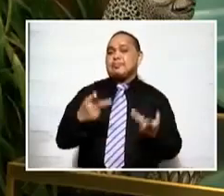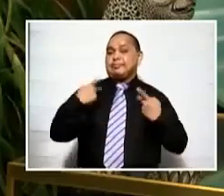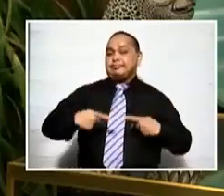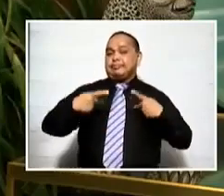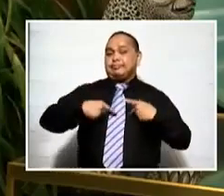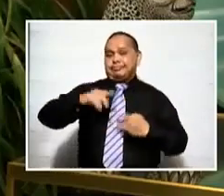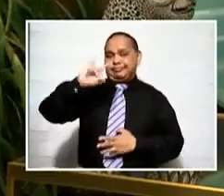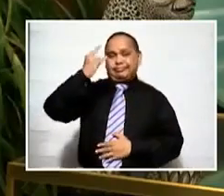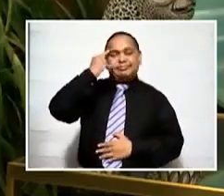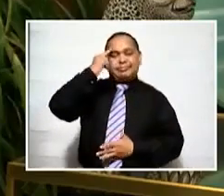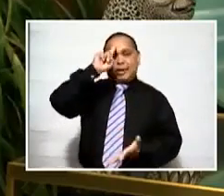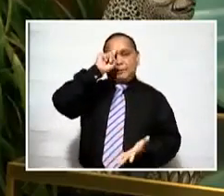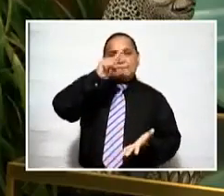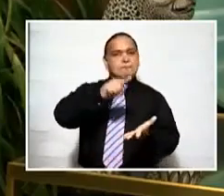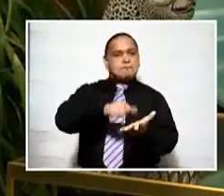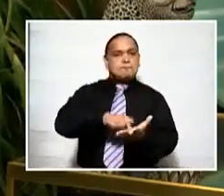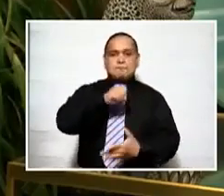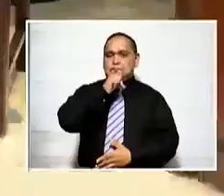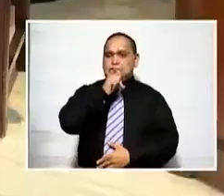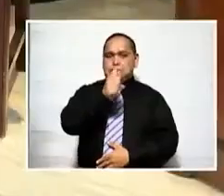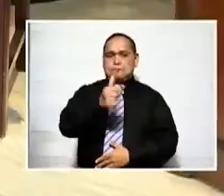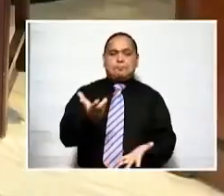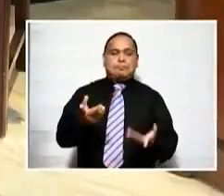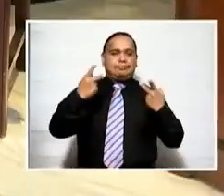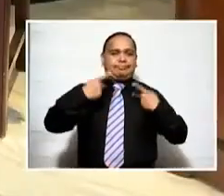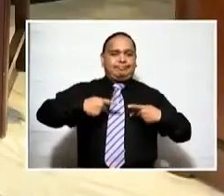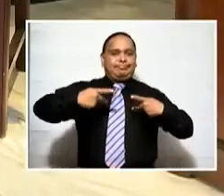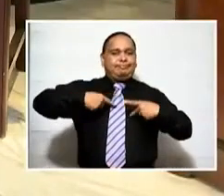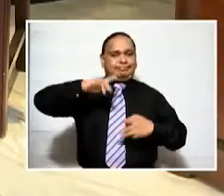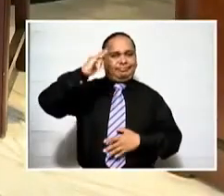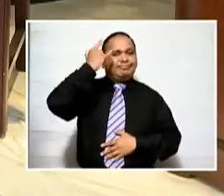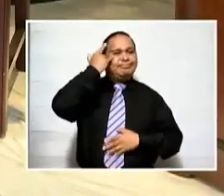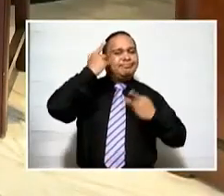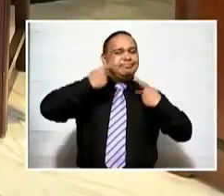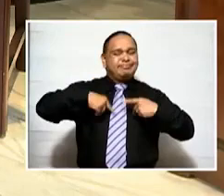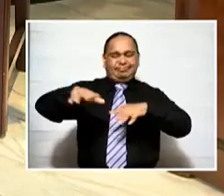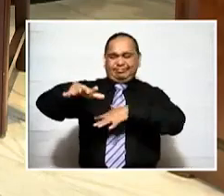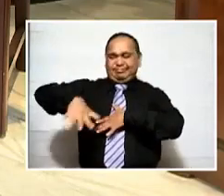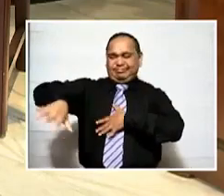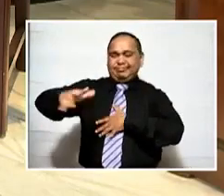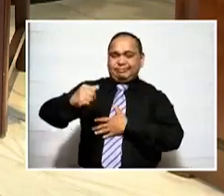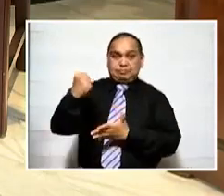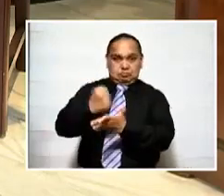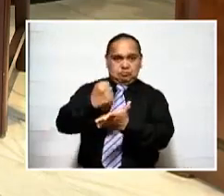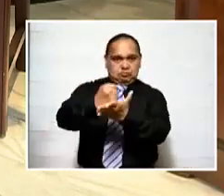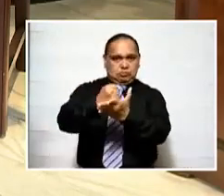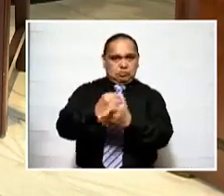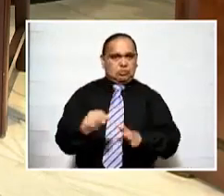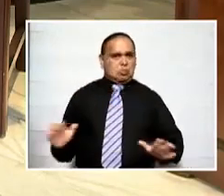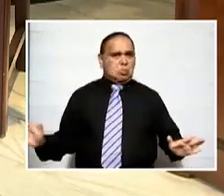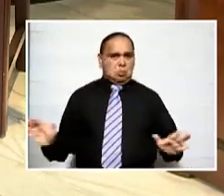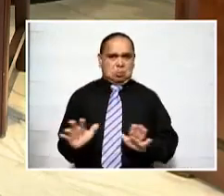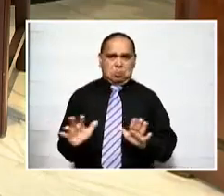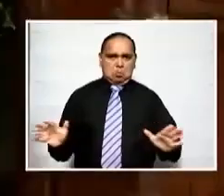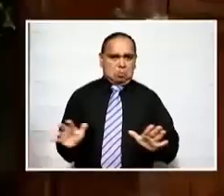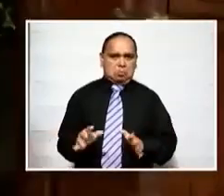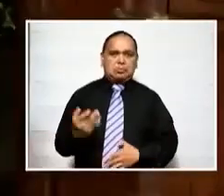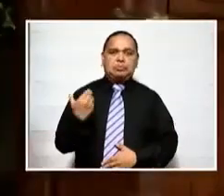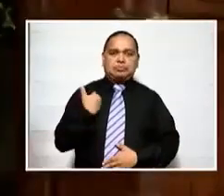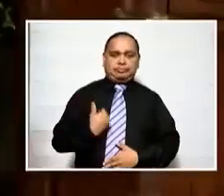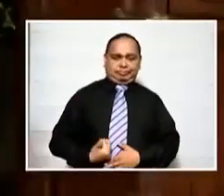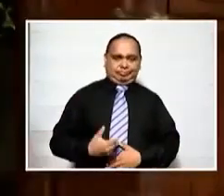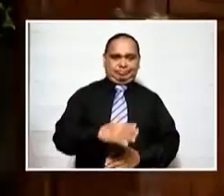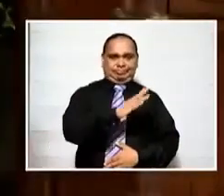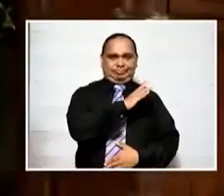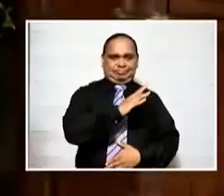campechanos, no se lo van a perdonar. Ni los campechanos ni los ciudadanos, por eso ya se desistió. ¿Te acuerdas que decía que él iba a ser candidato a la